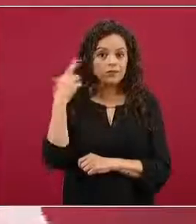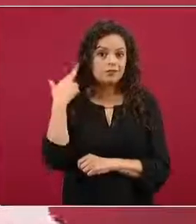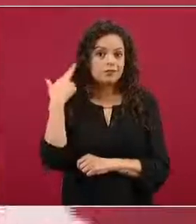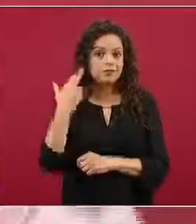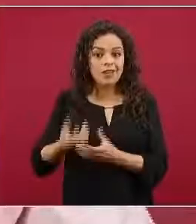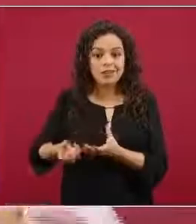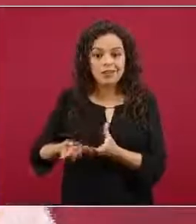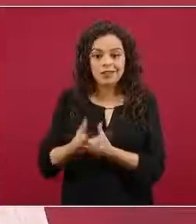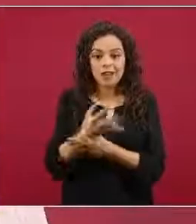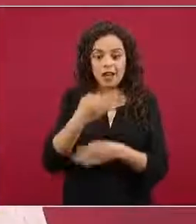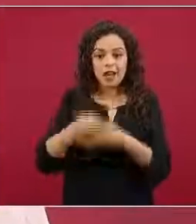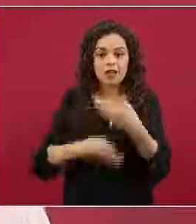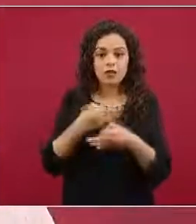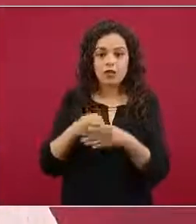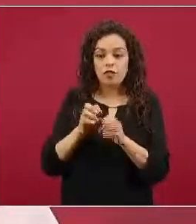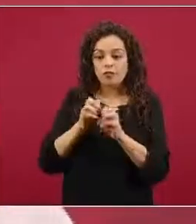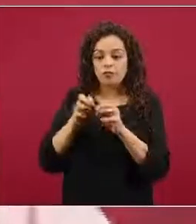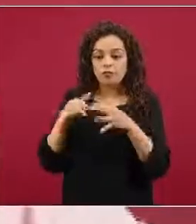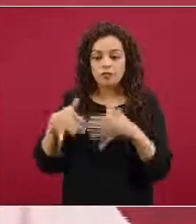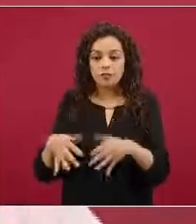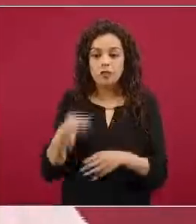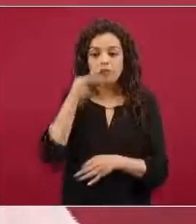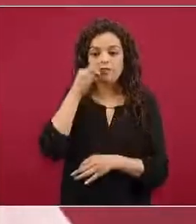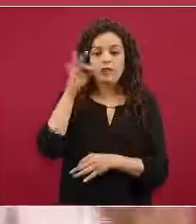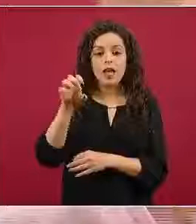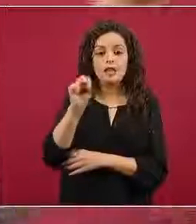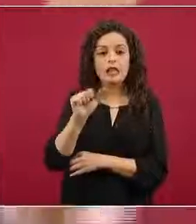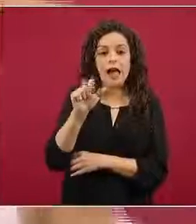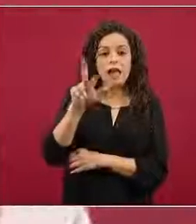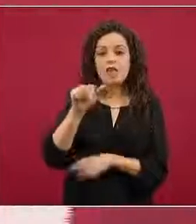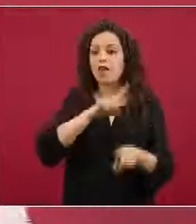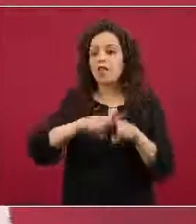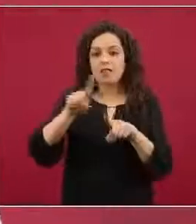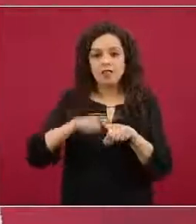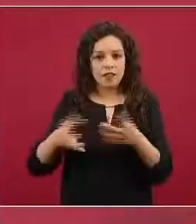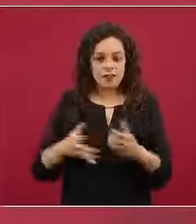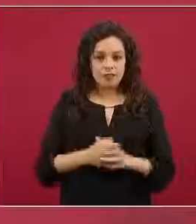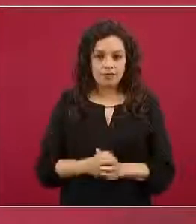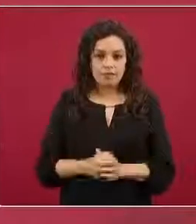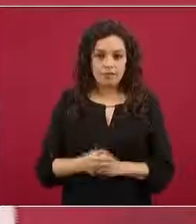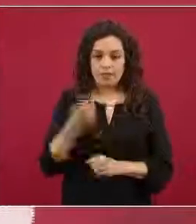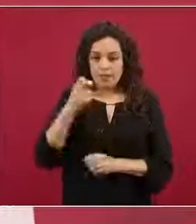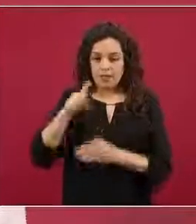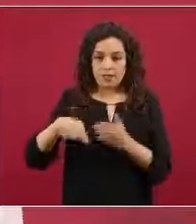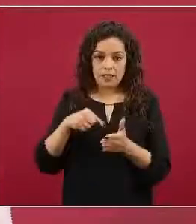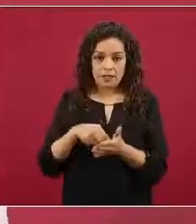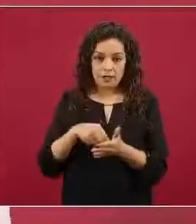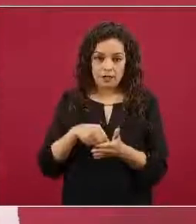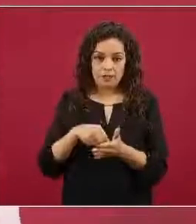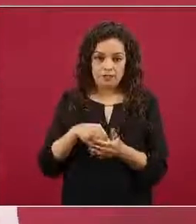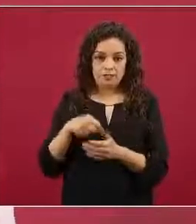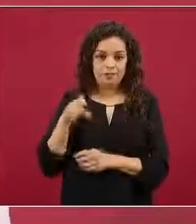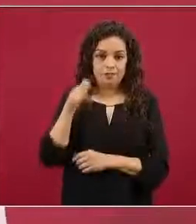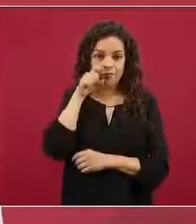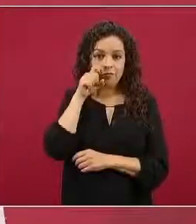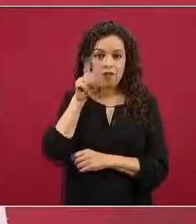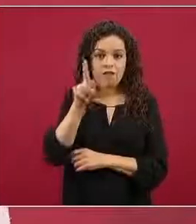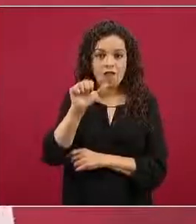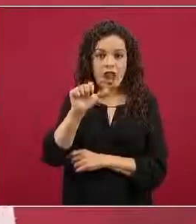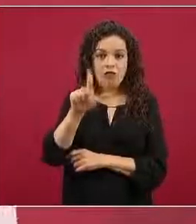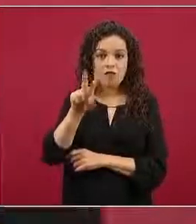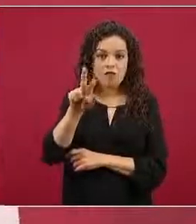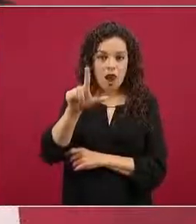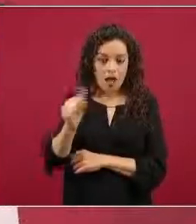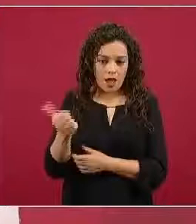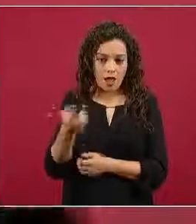sale todo el aire, mi saliva y mis aerosoles por esa famosa válvula. Entonces,